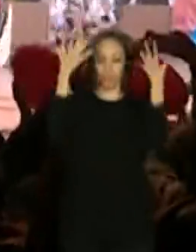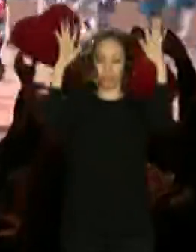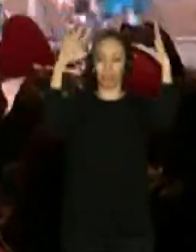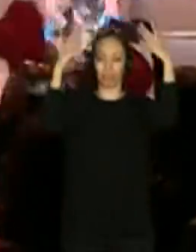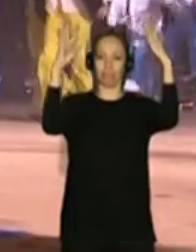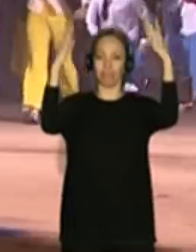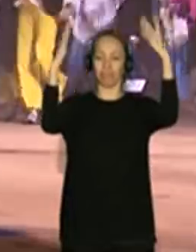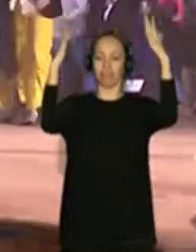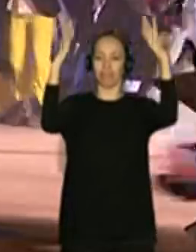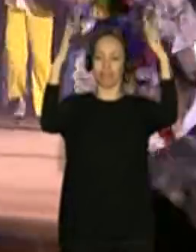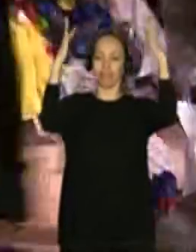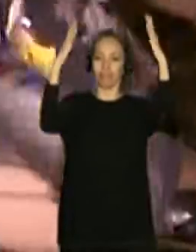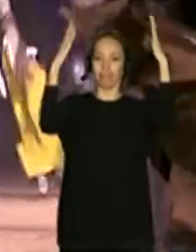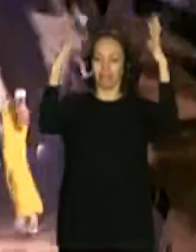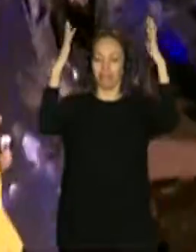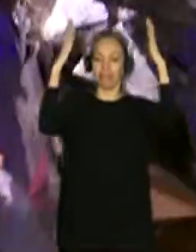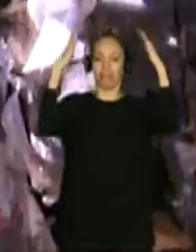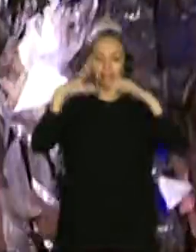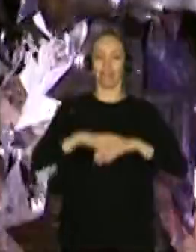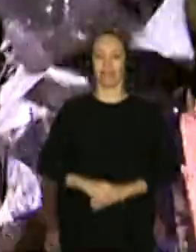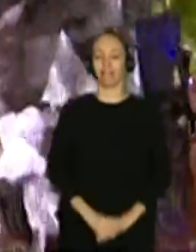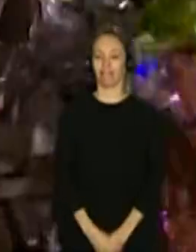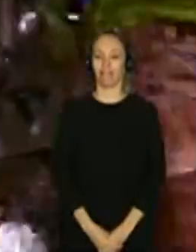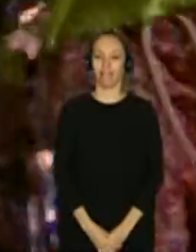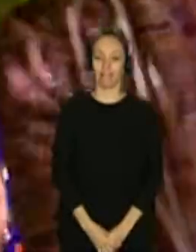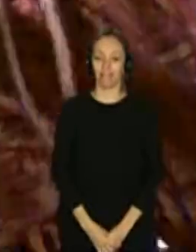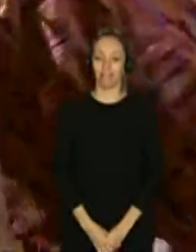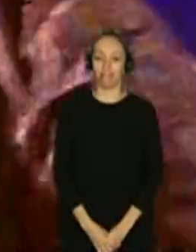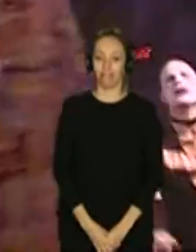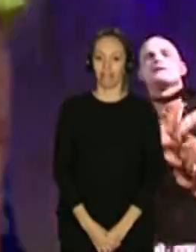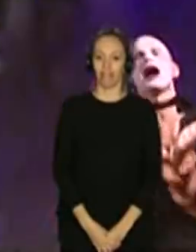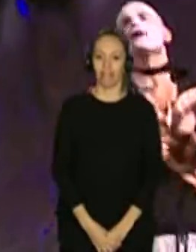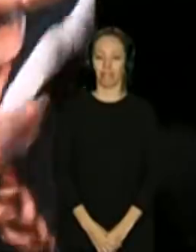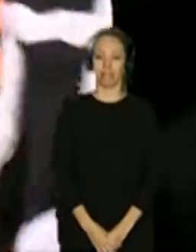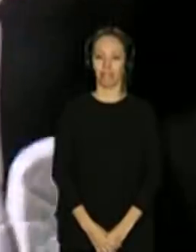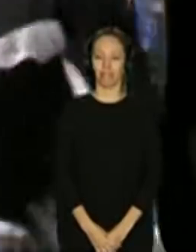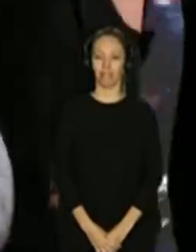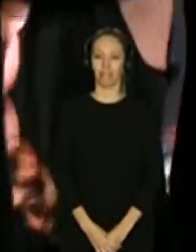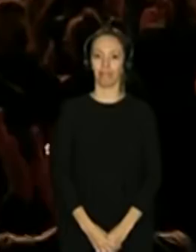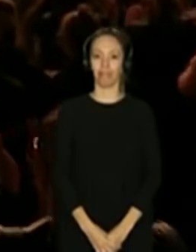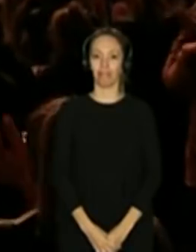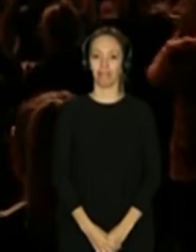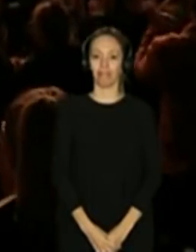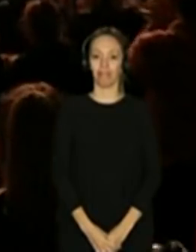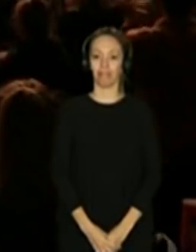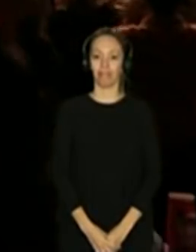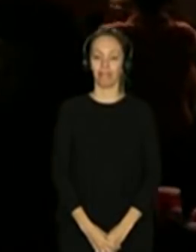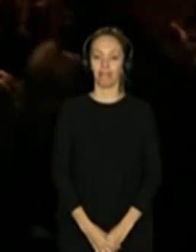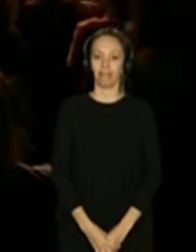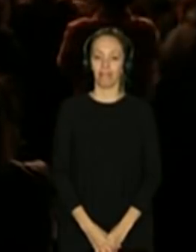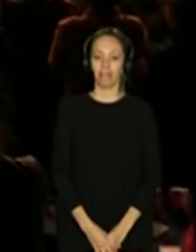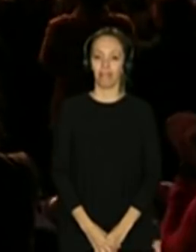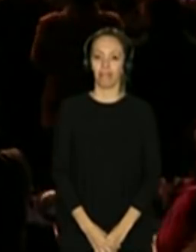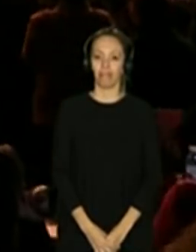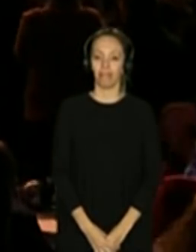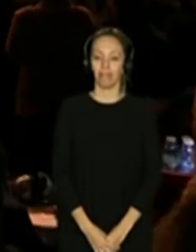Que han puesto el recinto ferial en pie bailando con su despedida. Aplauso